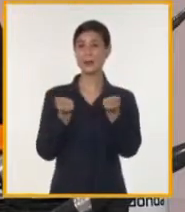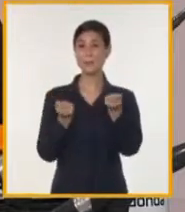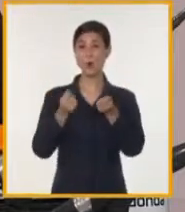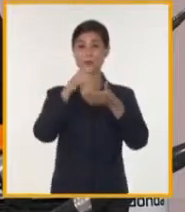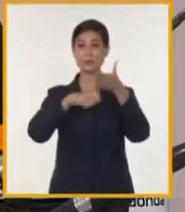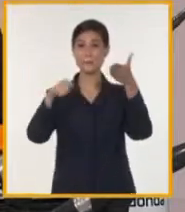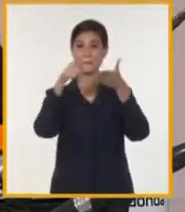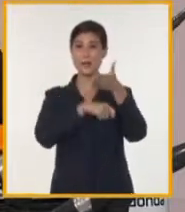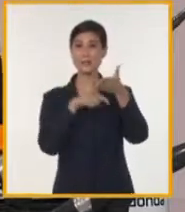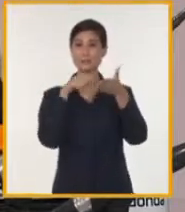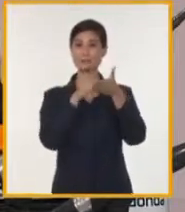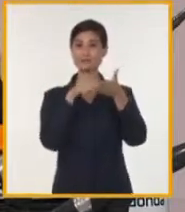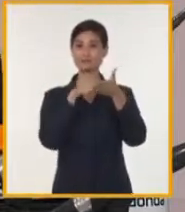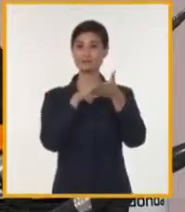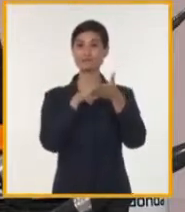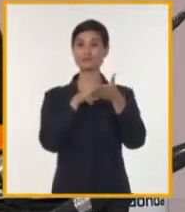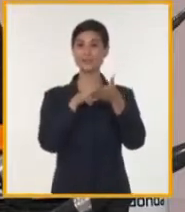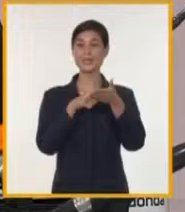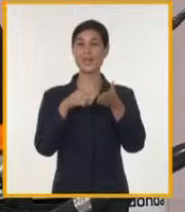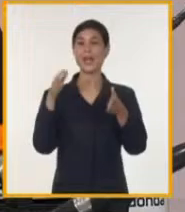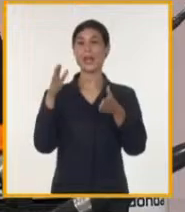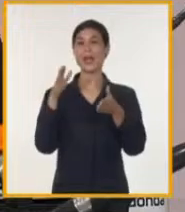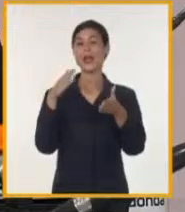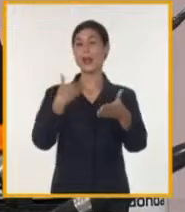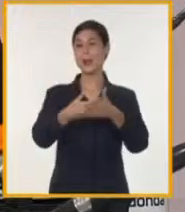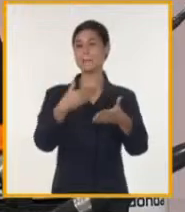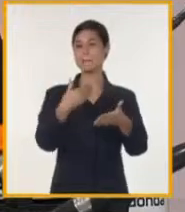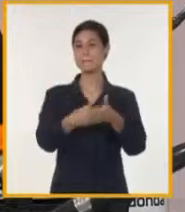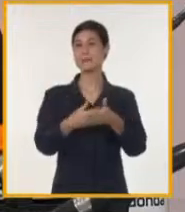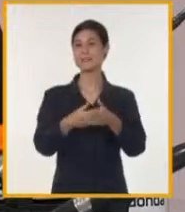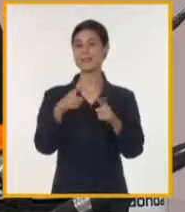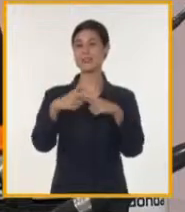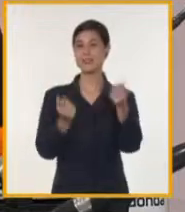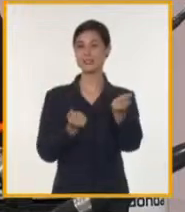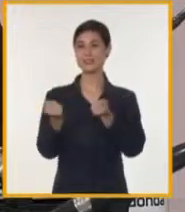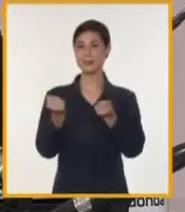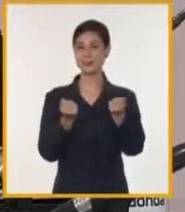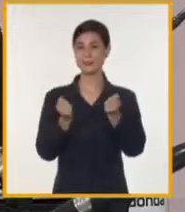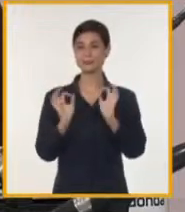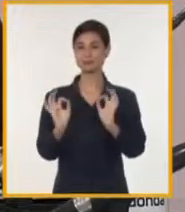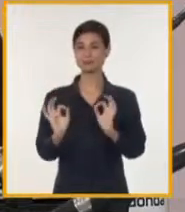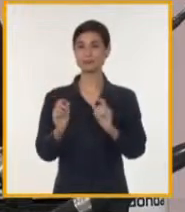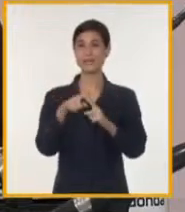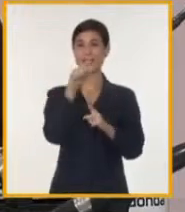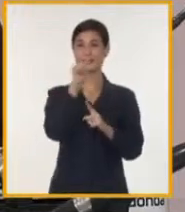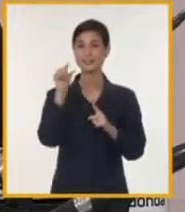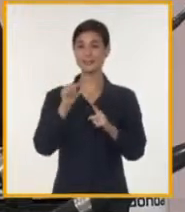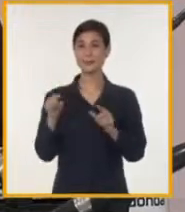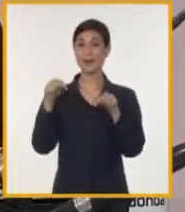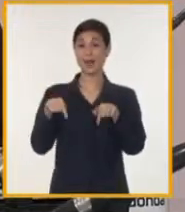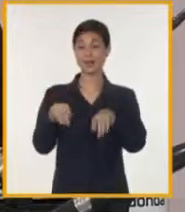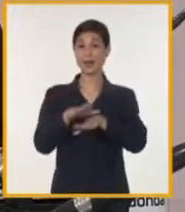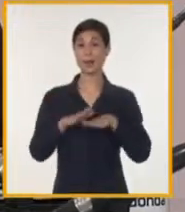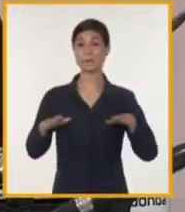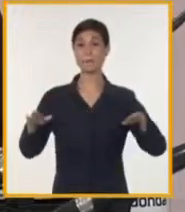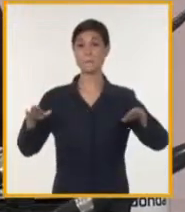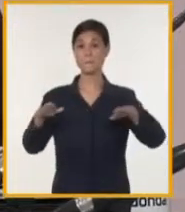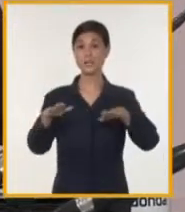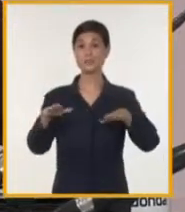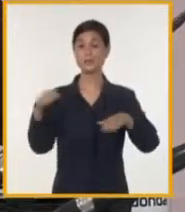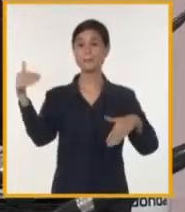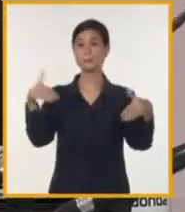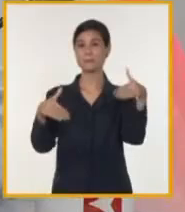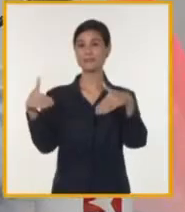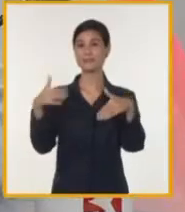circunstancias actuales el grupo empresarial del transporte automotor. Tengo el placer de que me estén acompañando esta tarde acá en nuestro panel